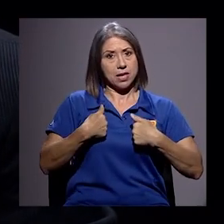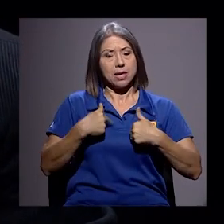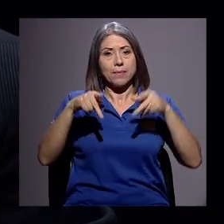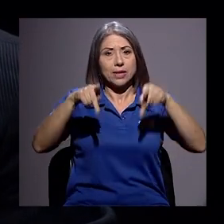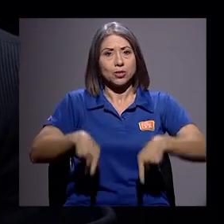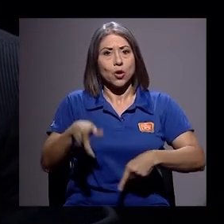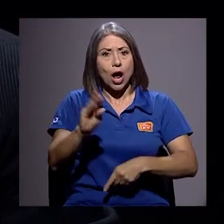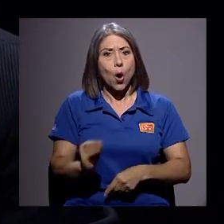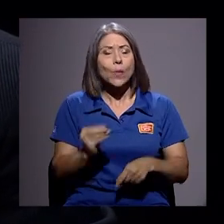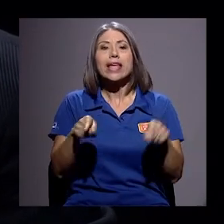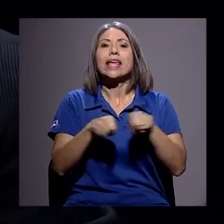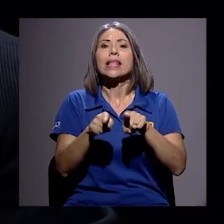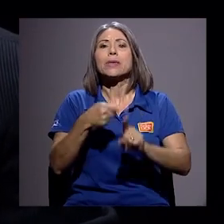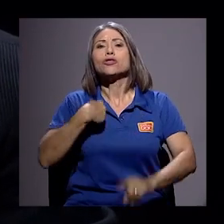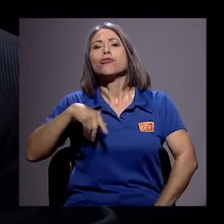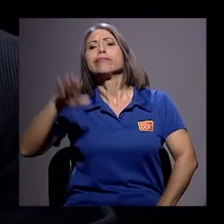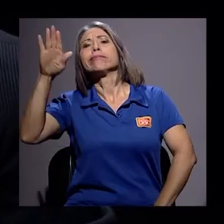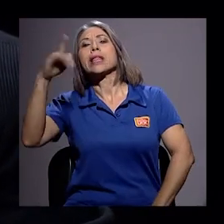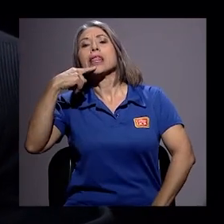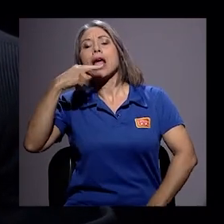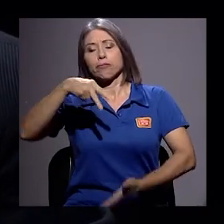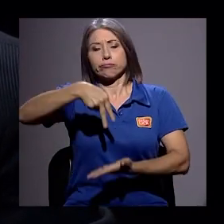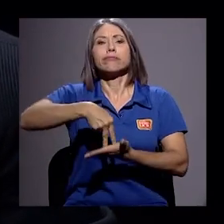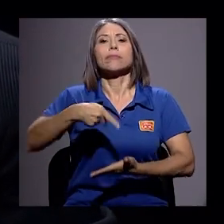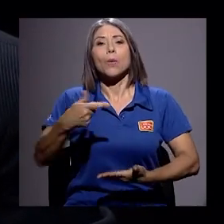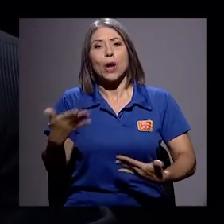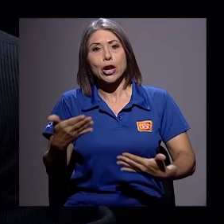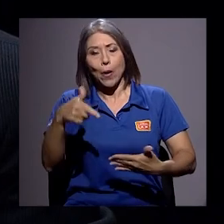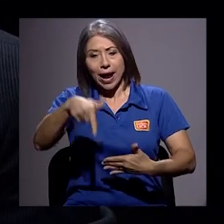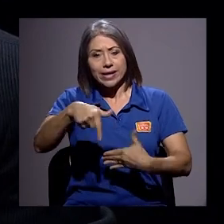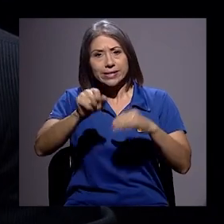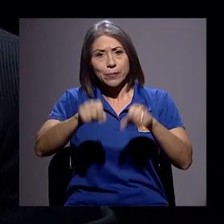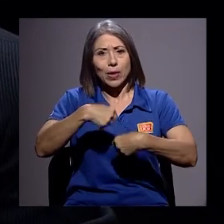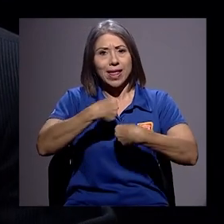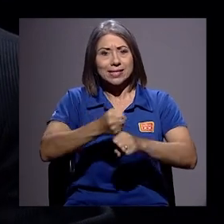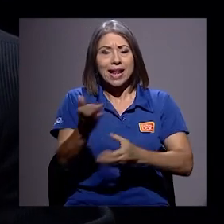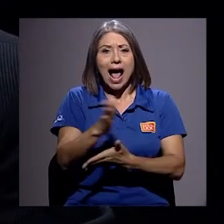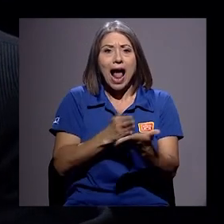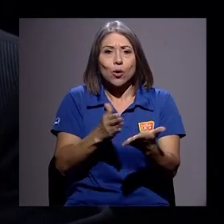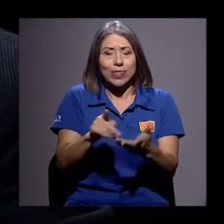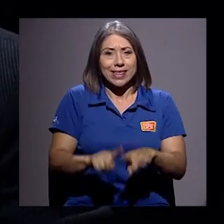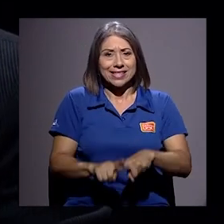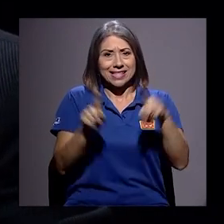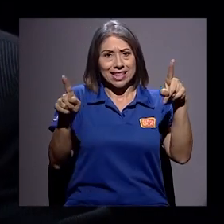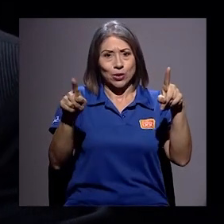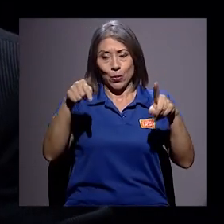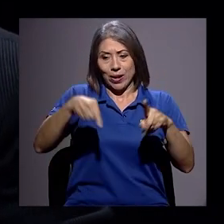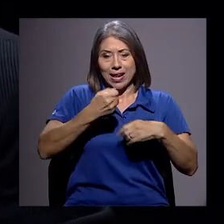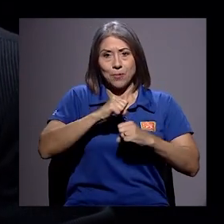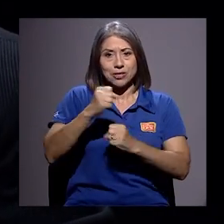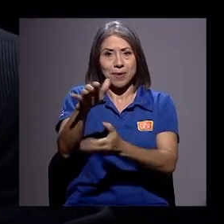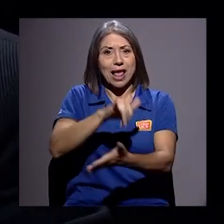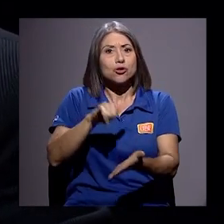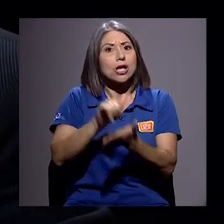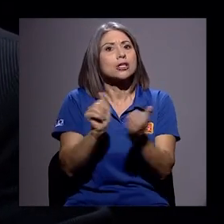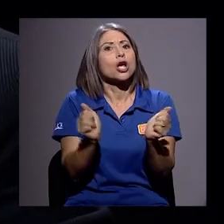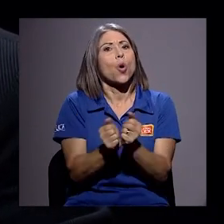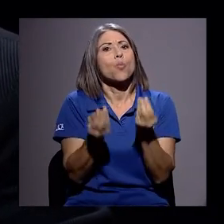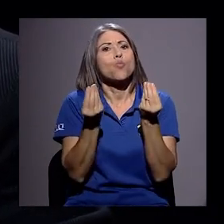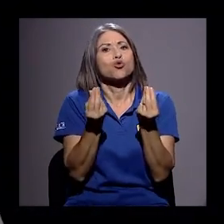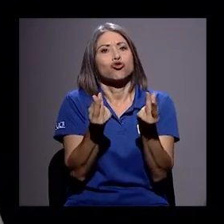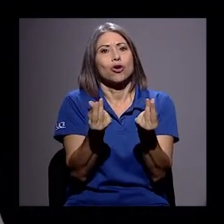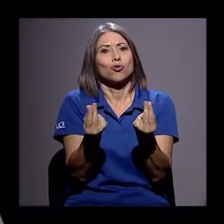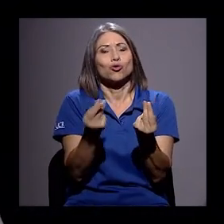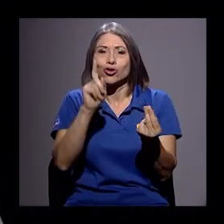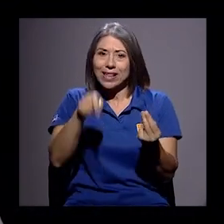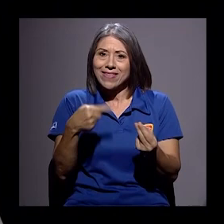haya levantado la mano y haya dicho bueno aquí se puede hacer una cosa muy distinta a la municipalidad qué es una municipalidad con muchos recursos y eso hay que decírselo a la